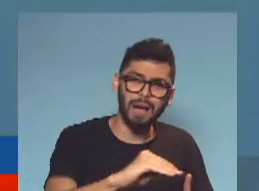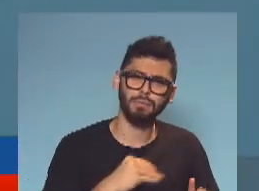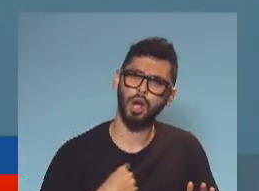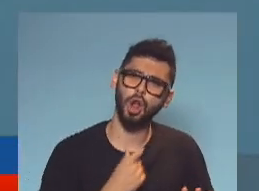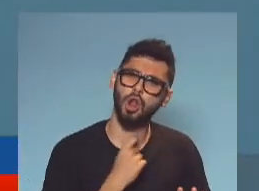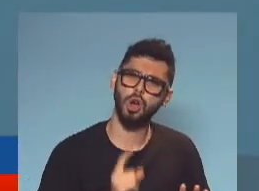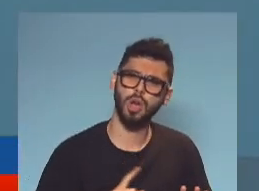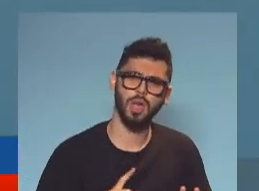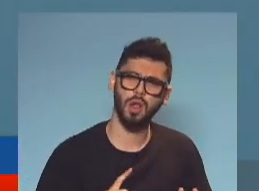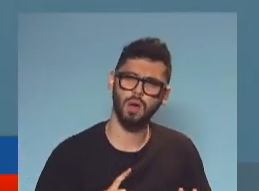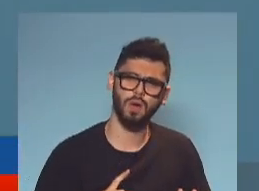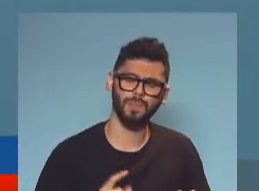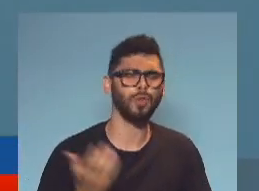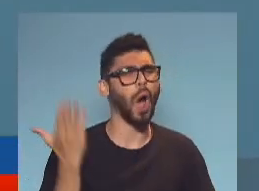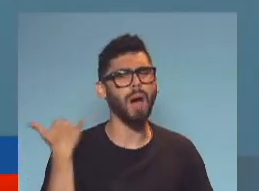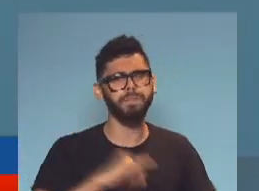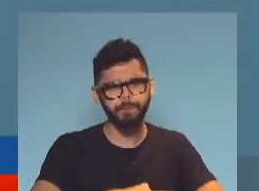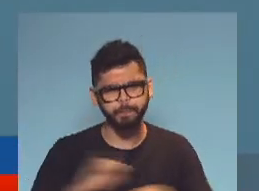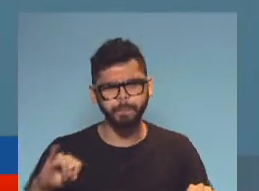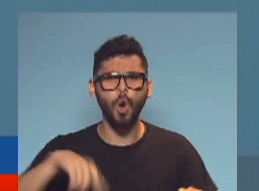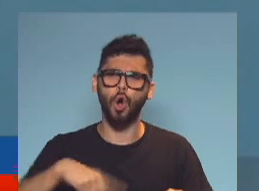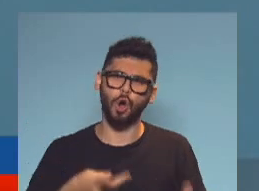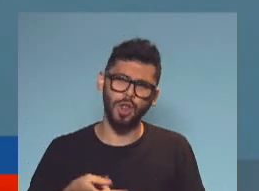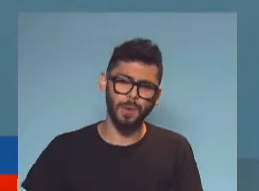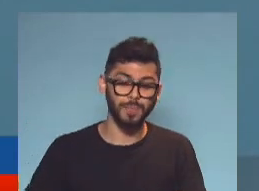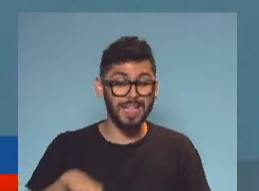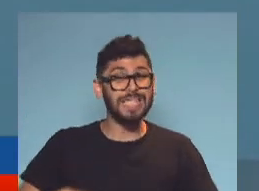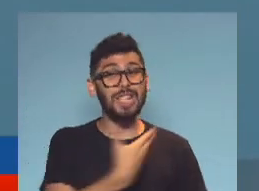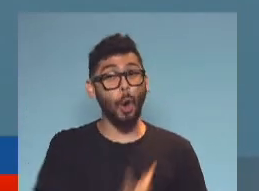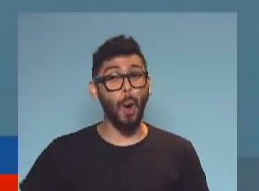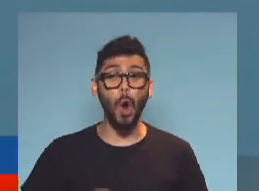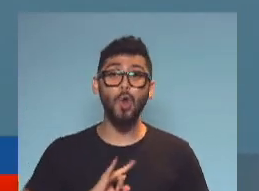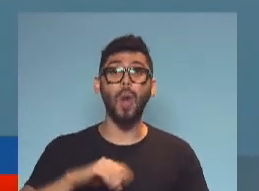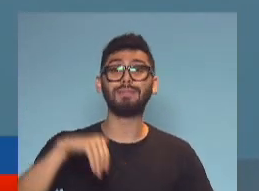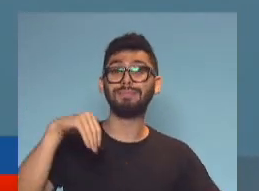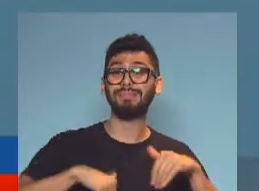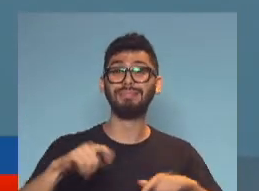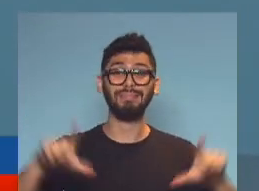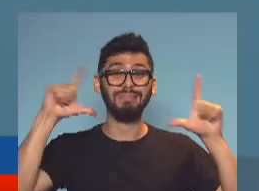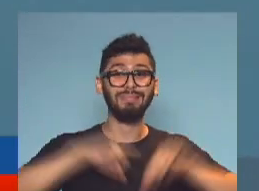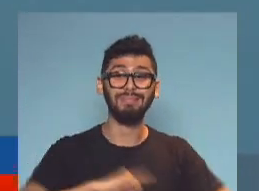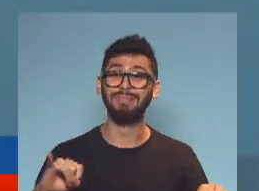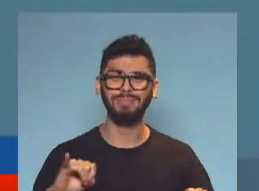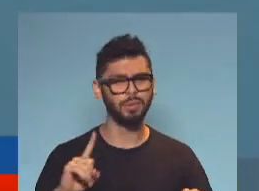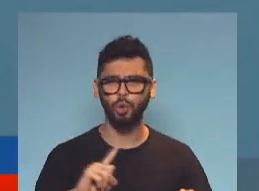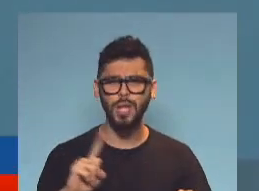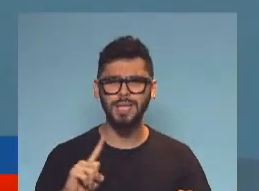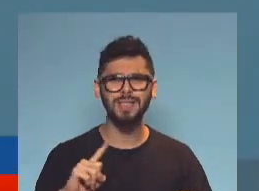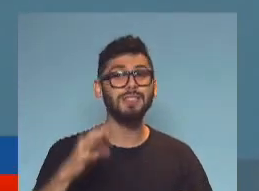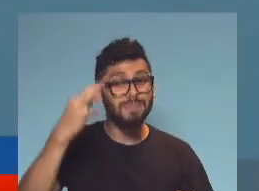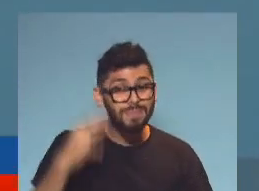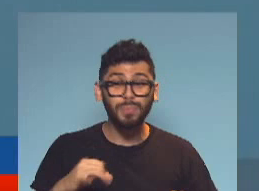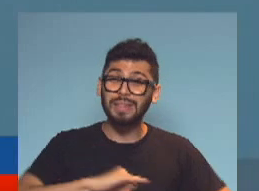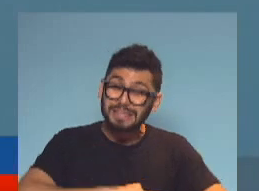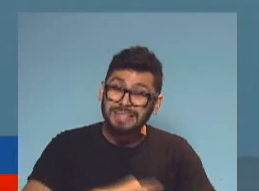dicho antes, lo vuelvo a decir. Este gobierno no está en campaña electoral, está en campaña